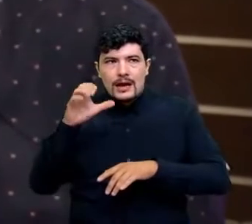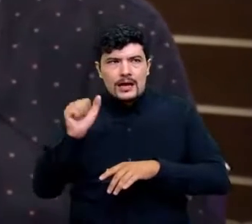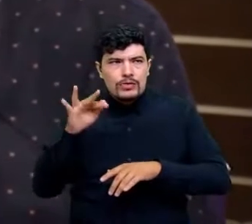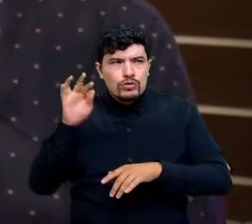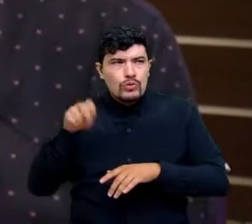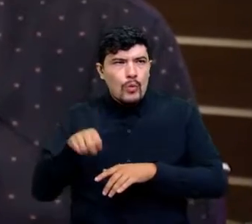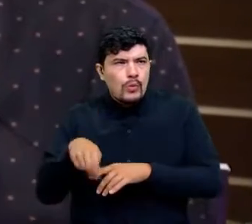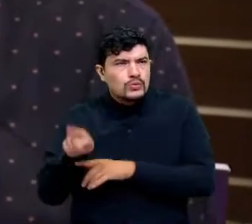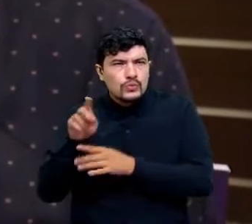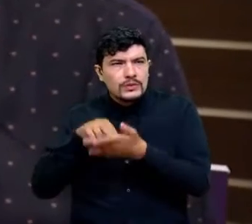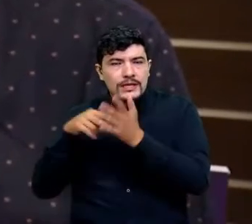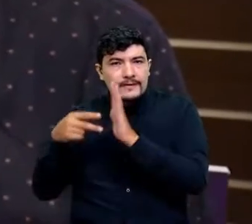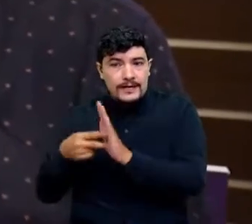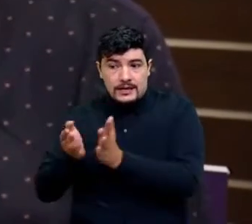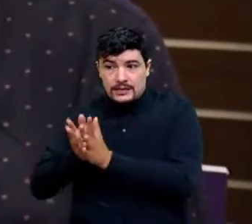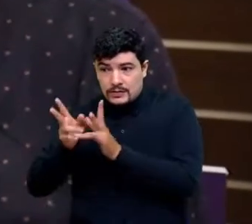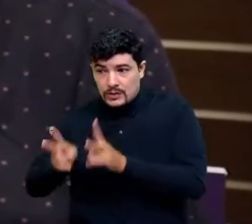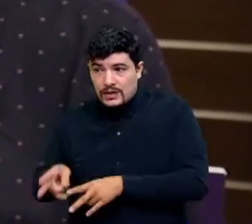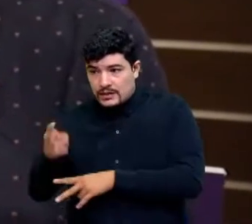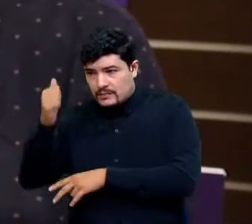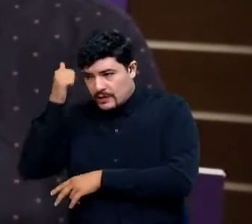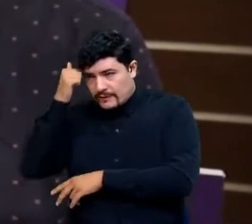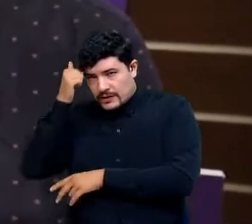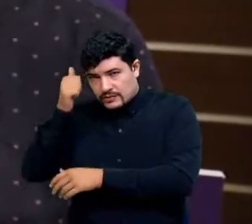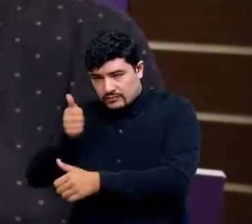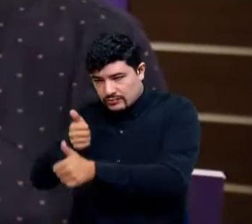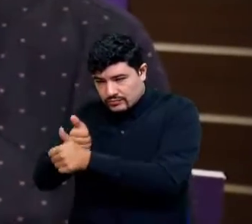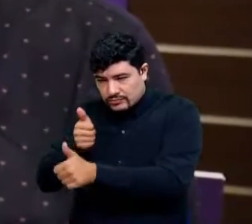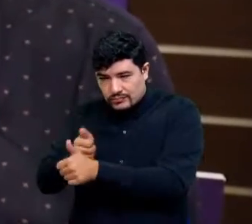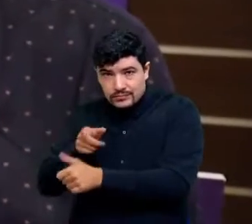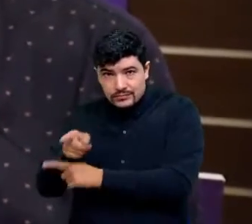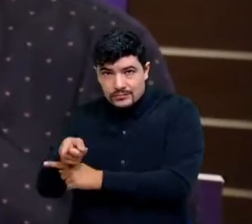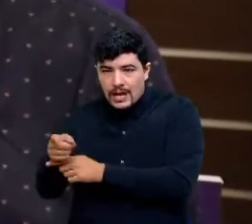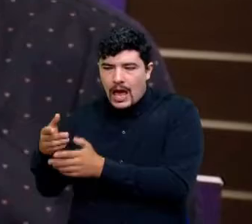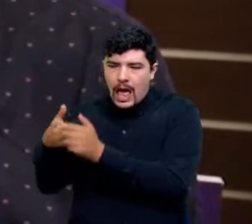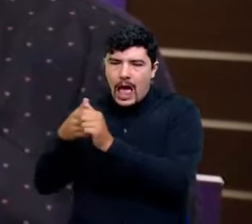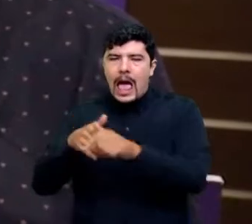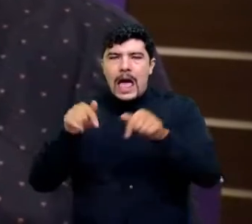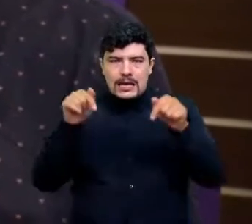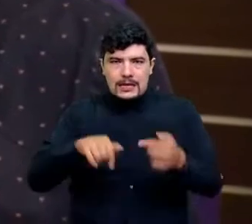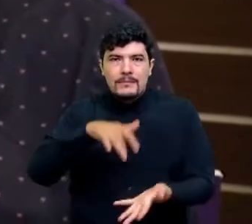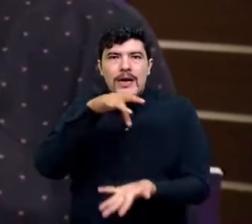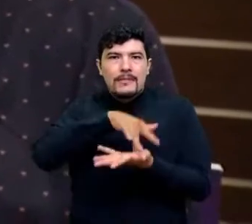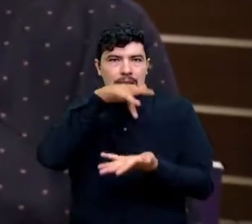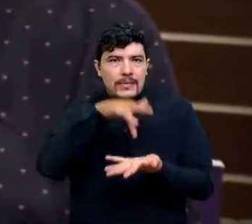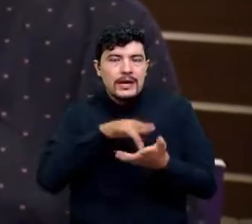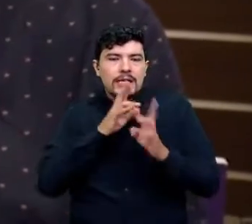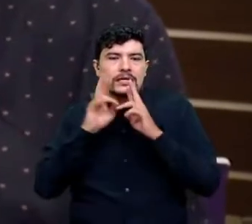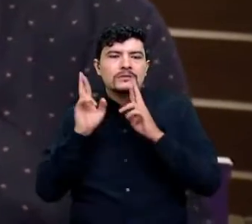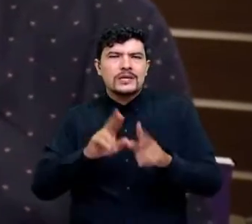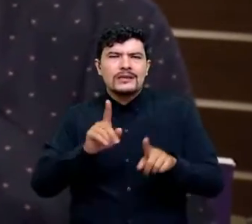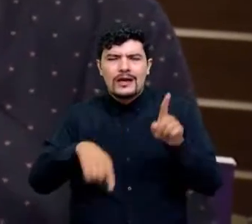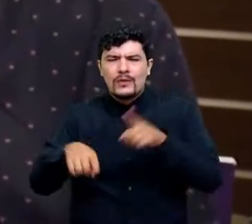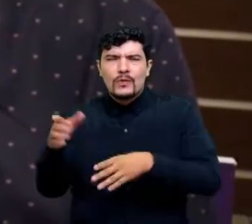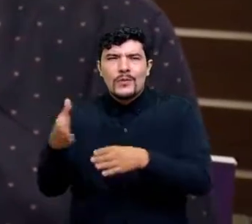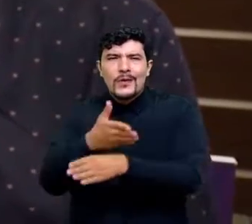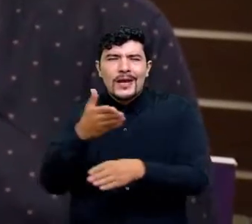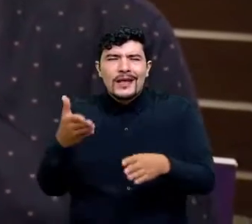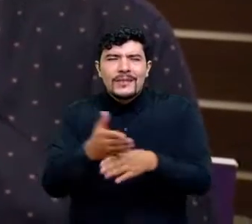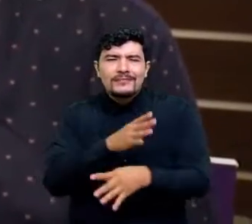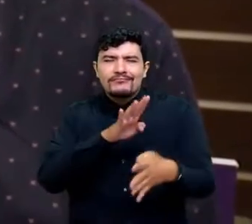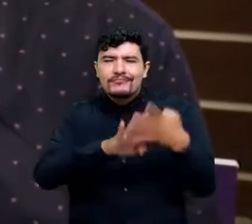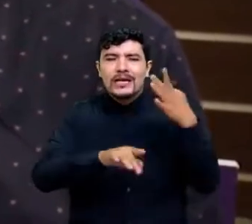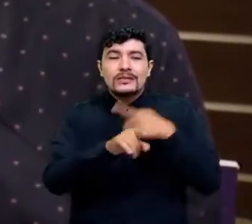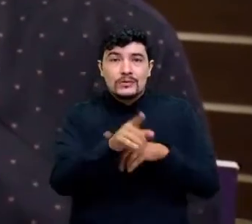estudiantes con su tutor con su mentor que es su profesor nos va a participar resolviendo unos problemas muy importantes